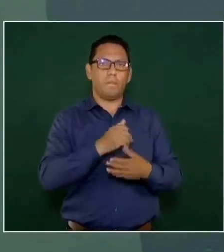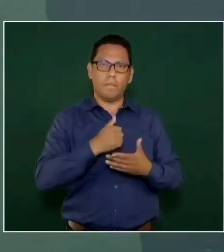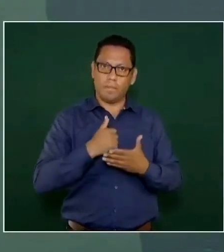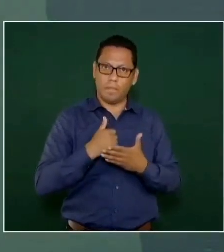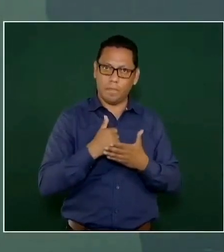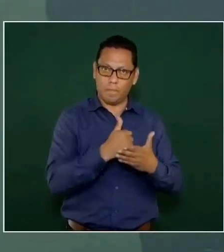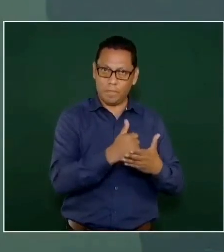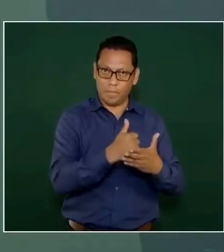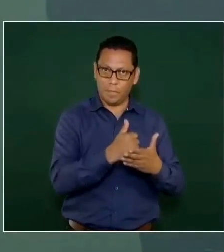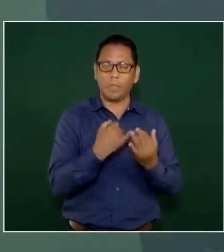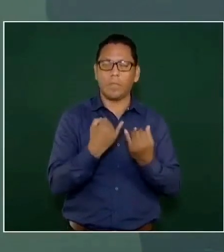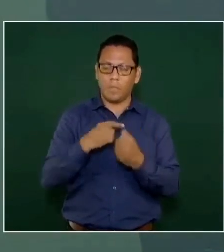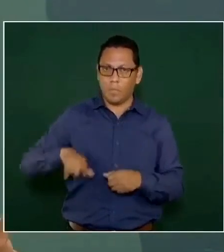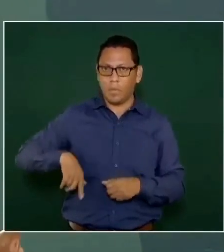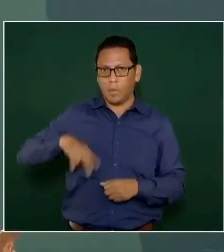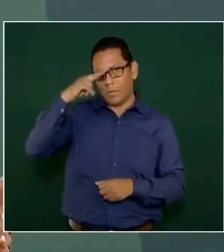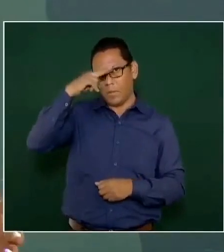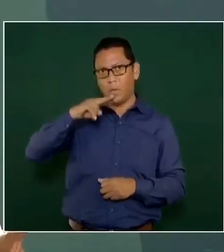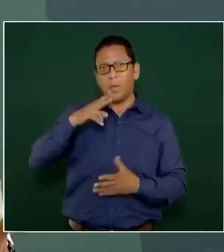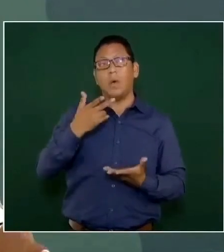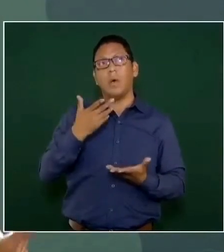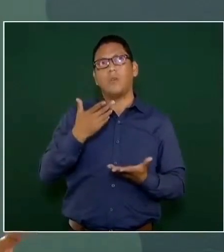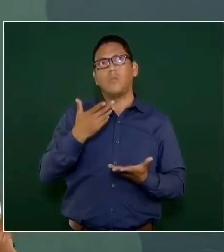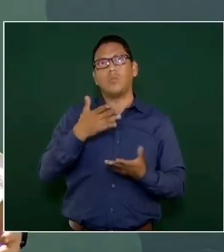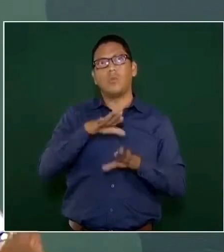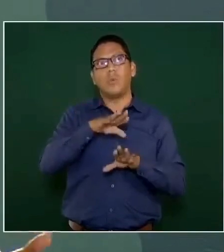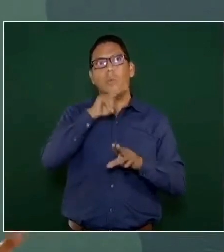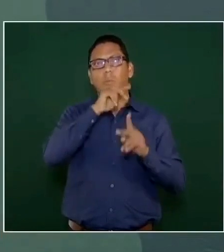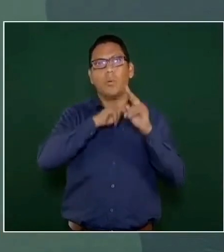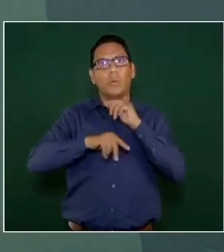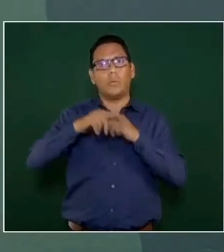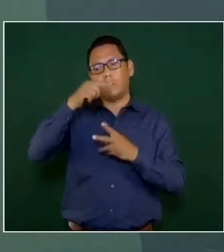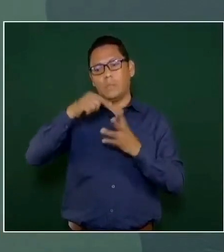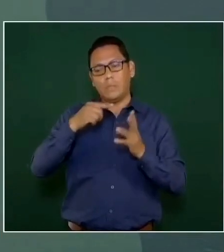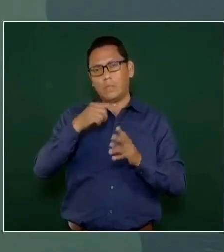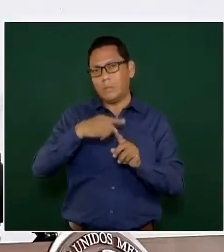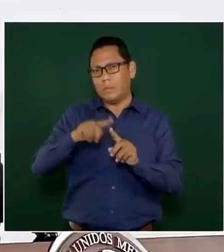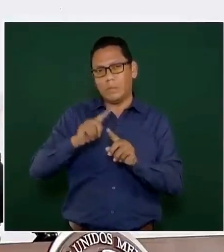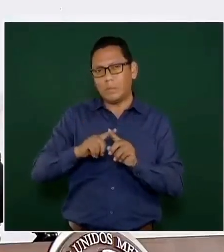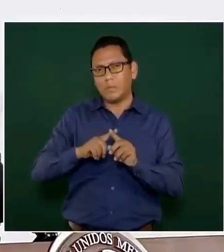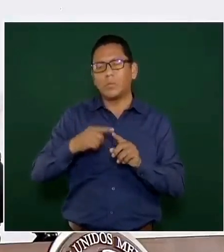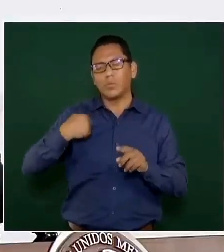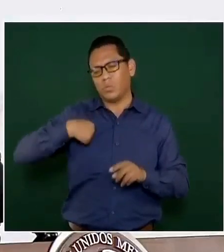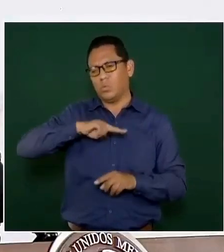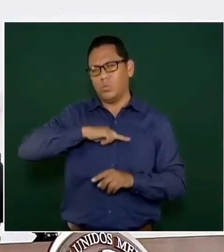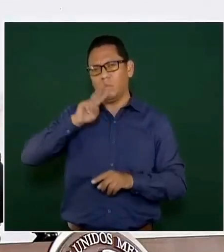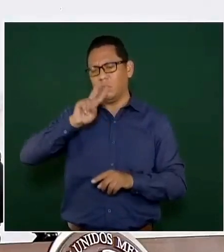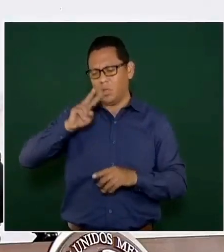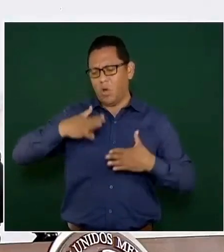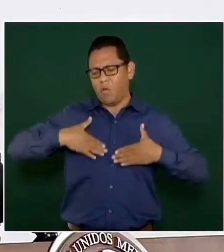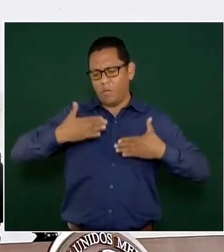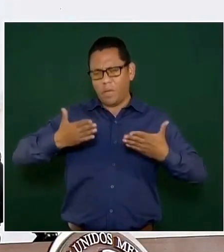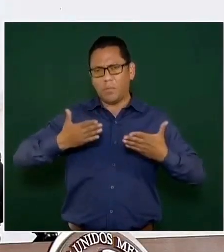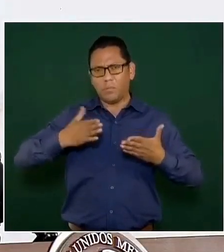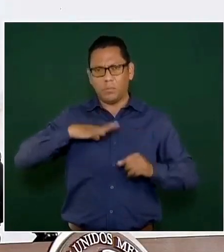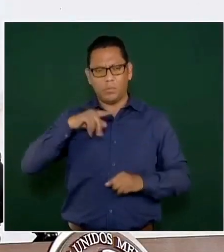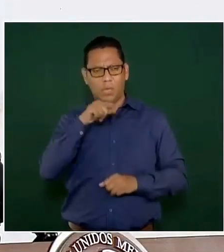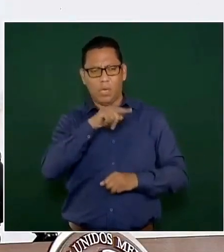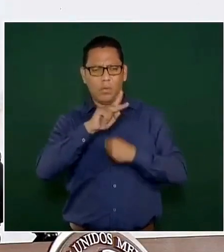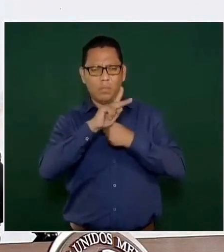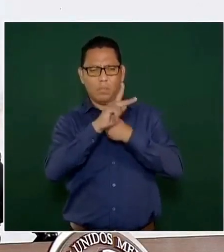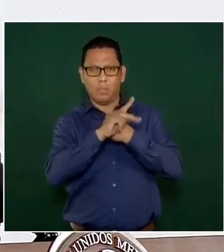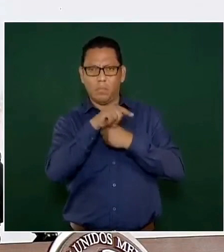En cuanto a las preocupaciones, bueno, pues lo que nosotros es que confiamos que en el Perú, en efecto,